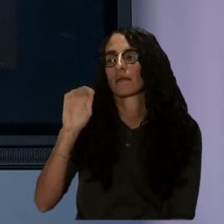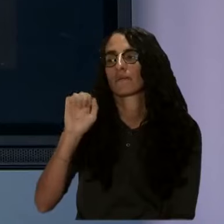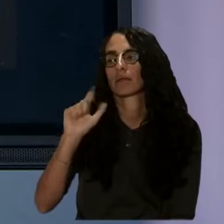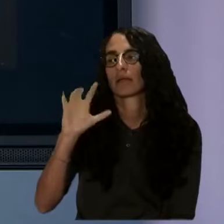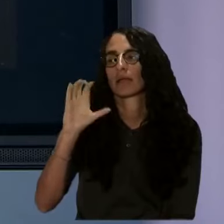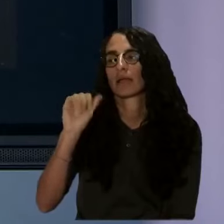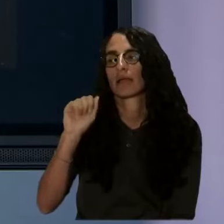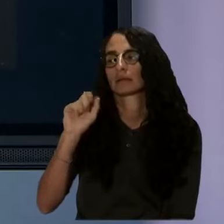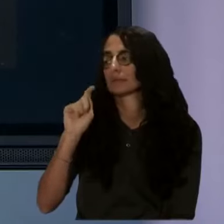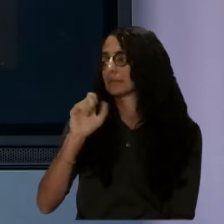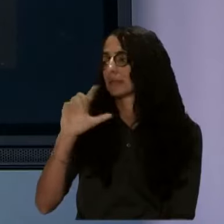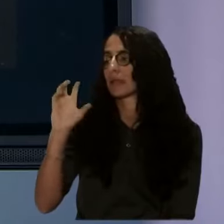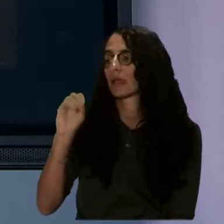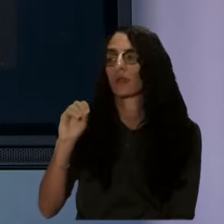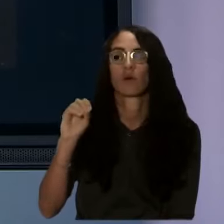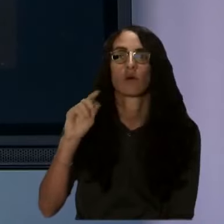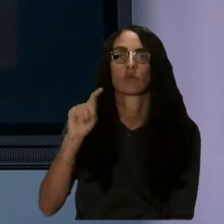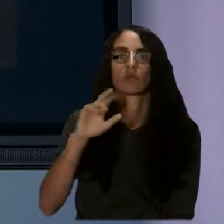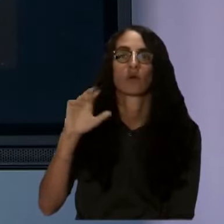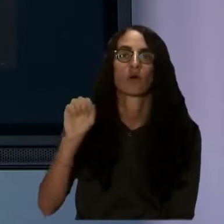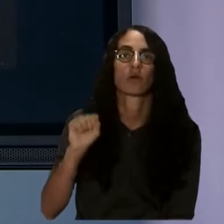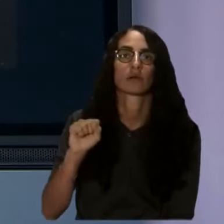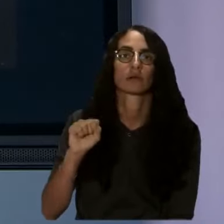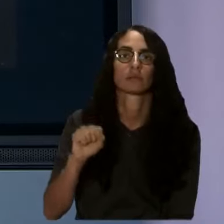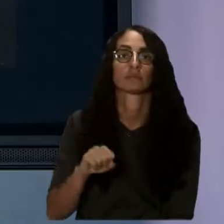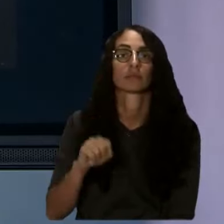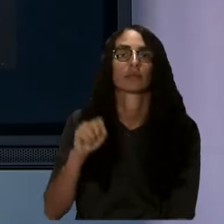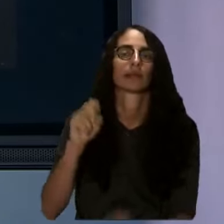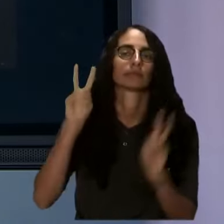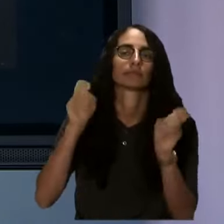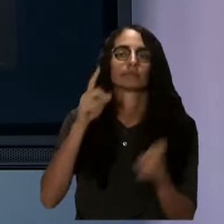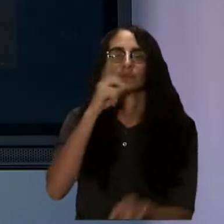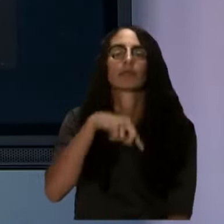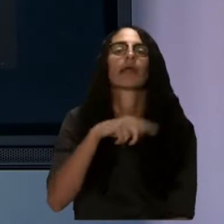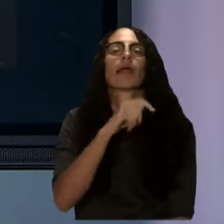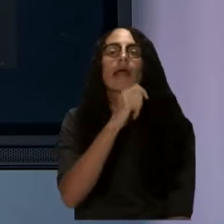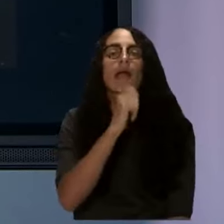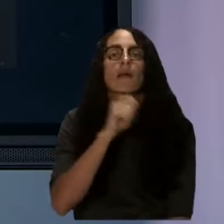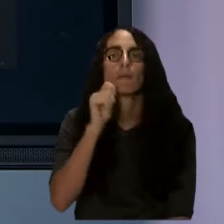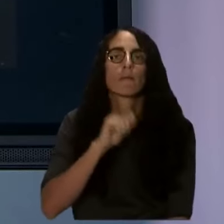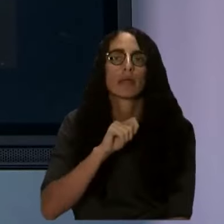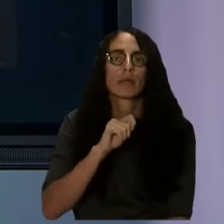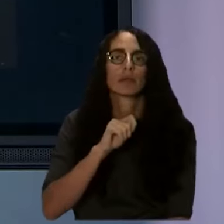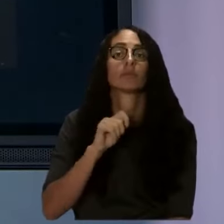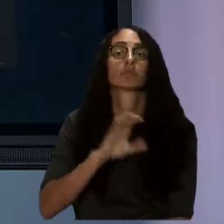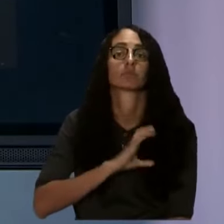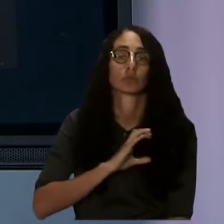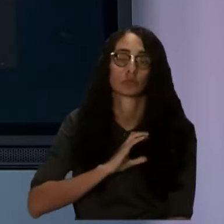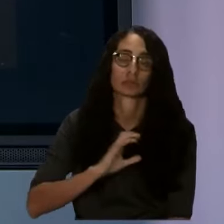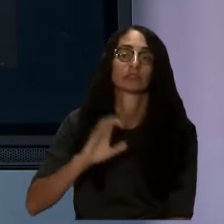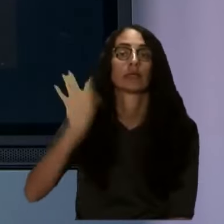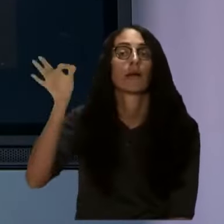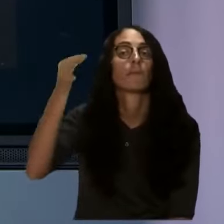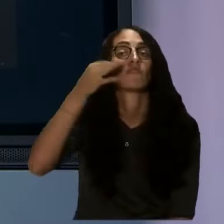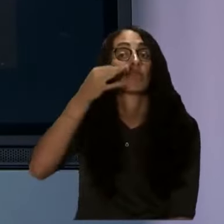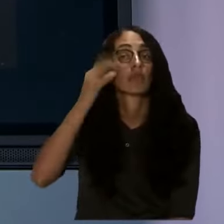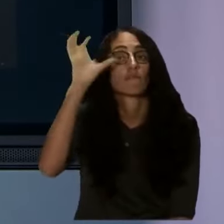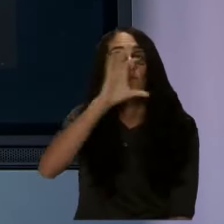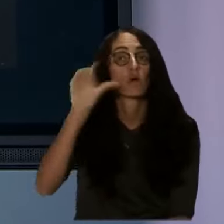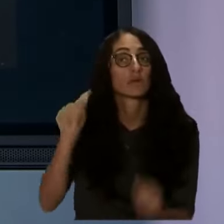Torres este individuo al que le dicen gemelo está siendo buscado por las autoridades federales este